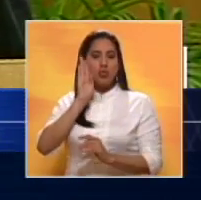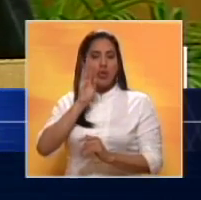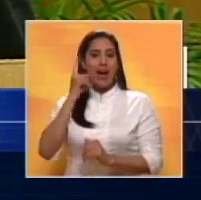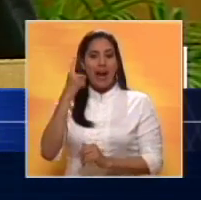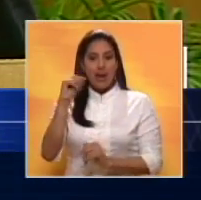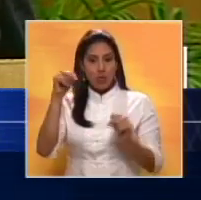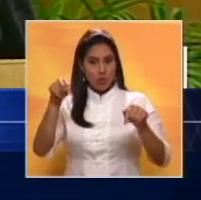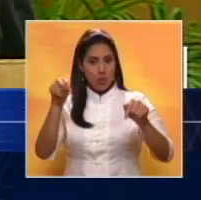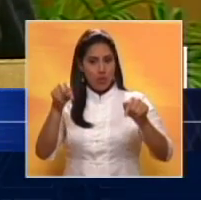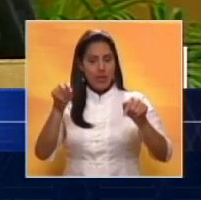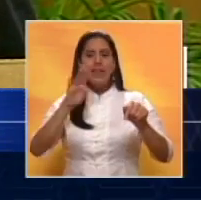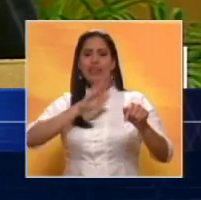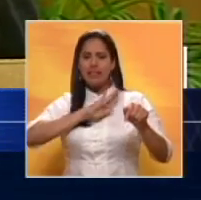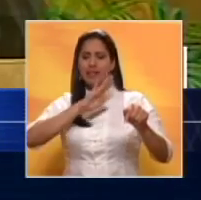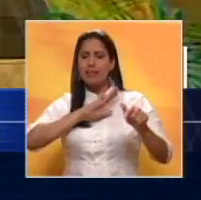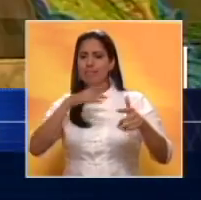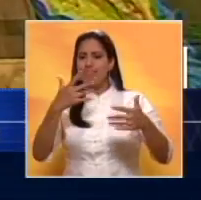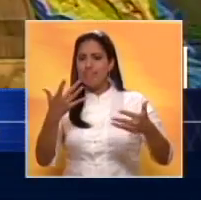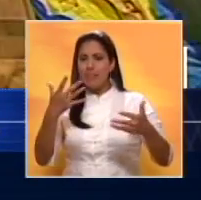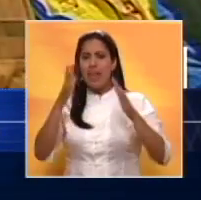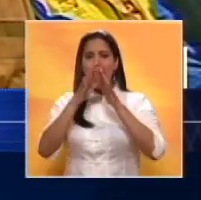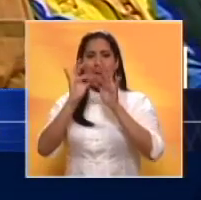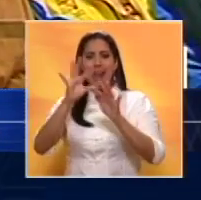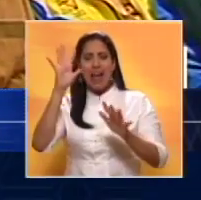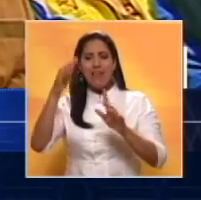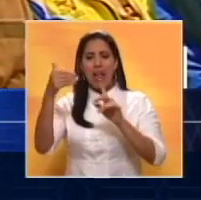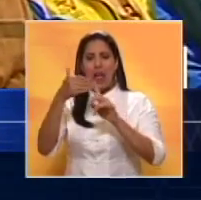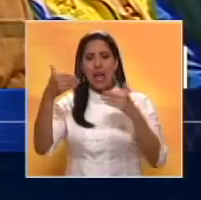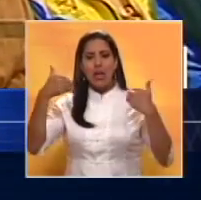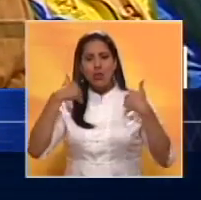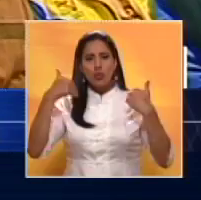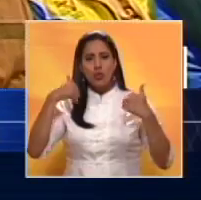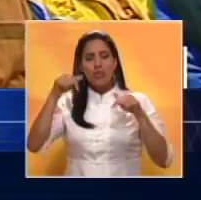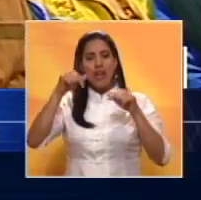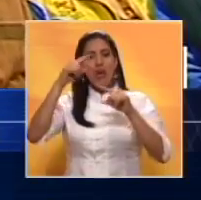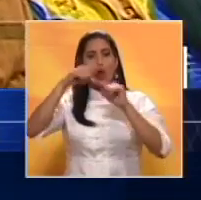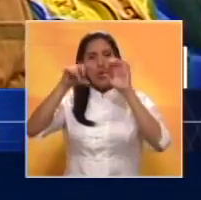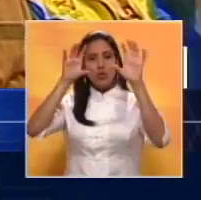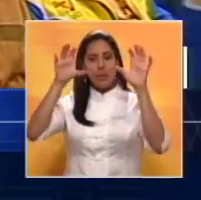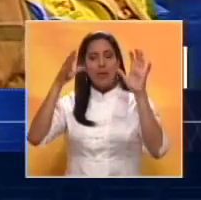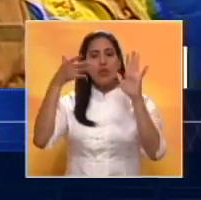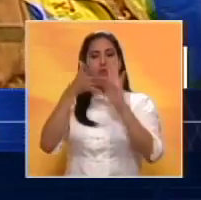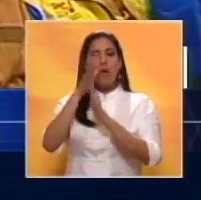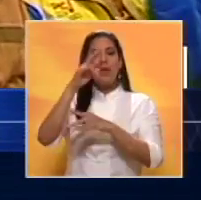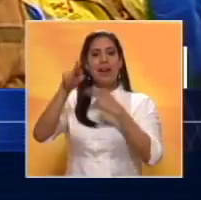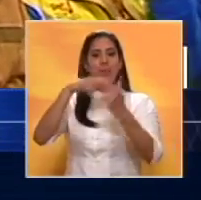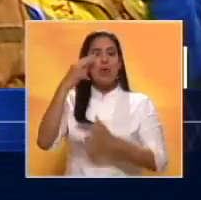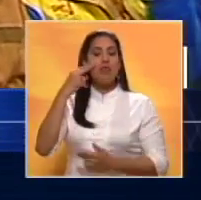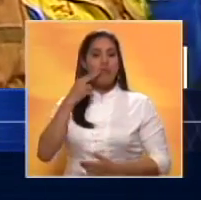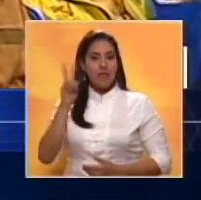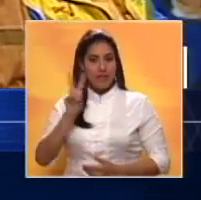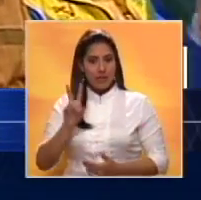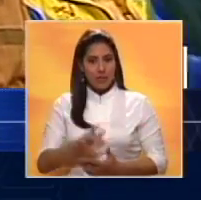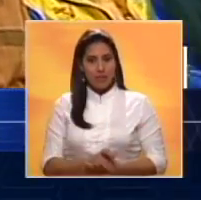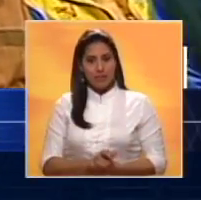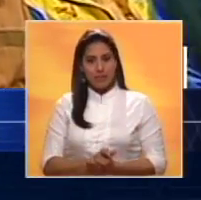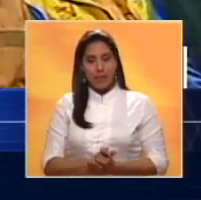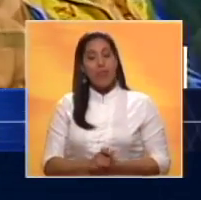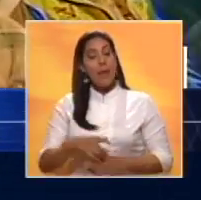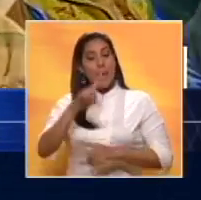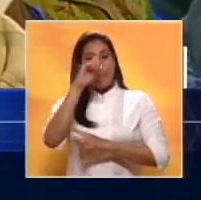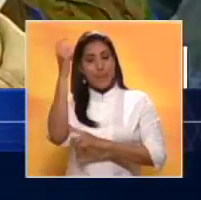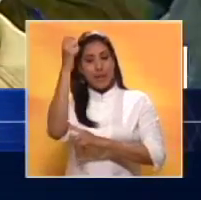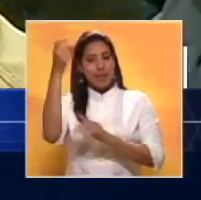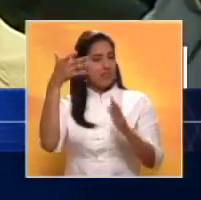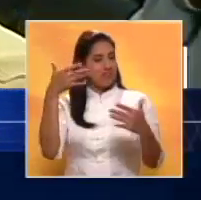que hoy tiene graves amenazas externas a la República Bolivariana de Venezuela. El